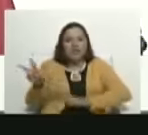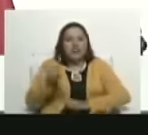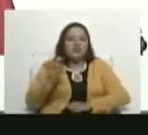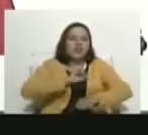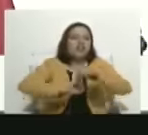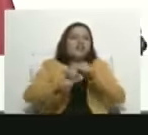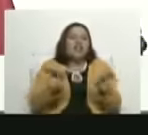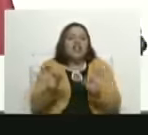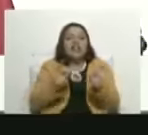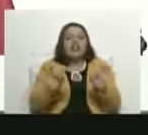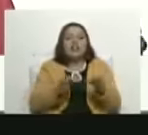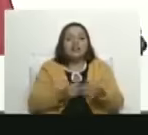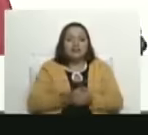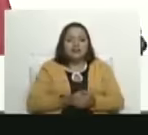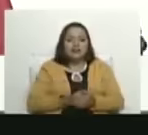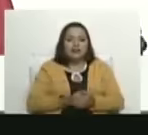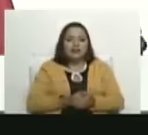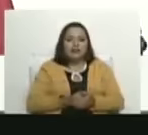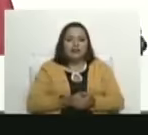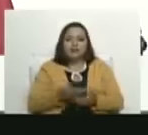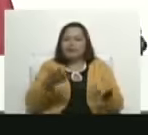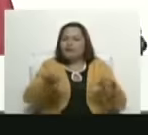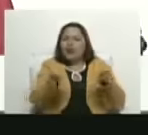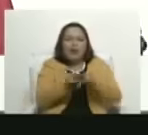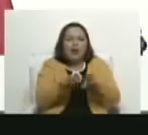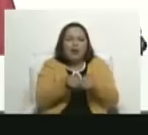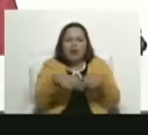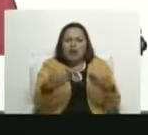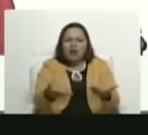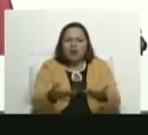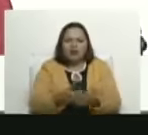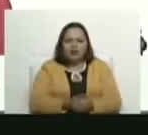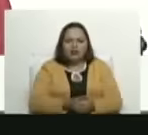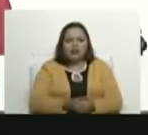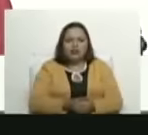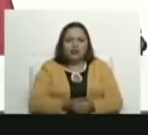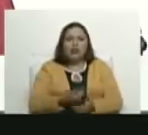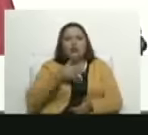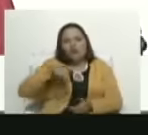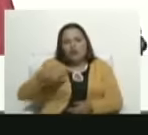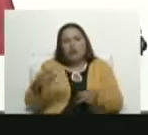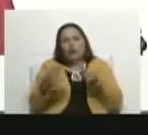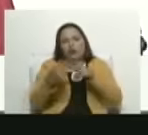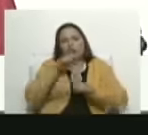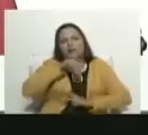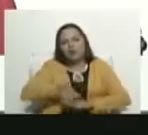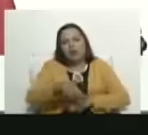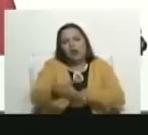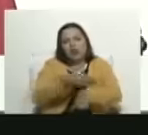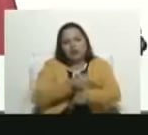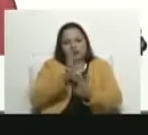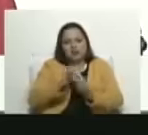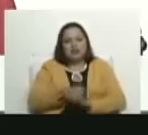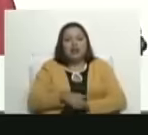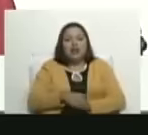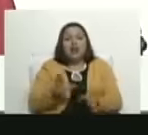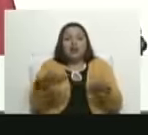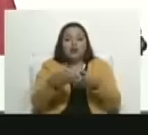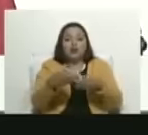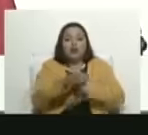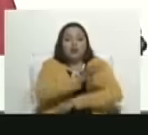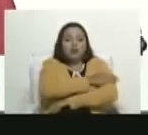defendiera. Más o menos. Esa película la vimos ya. Y que sectores